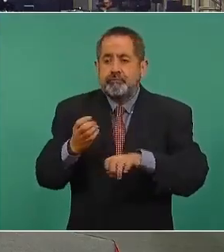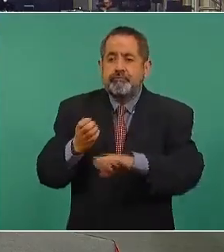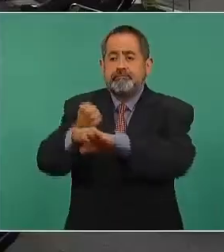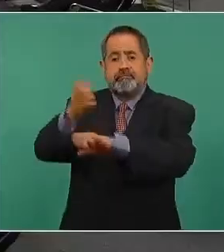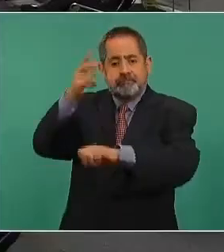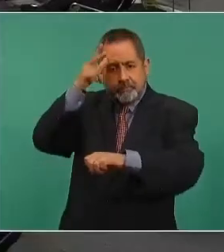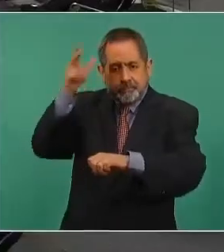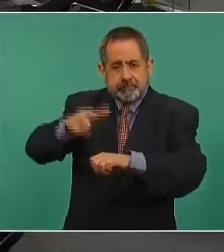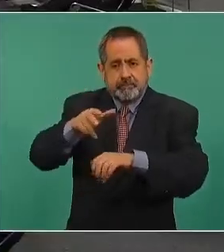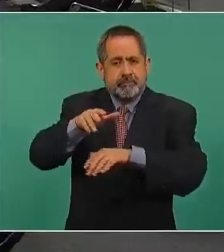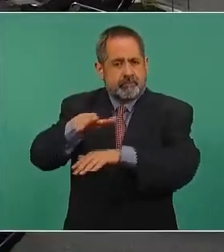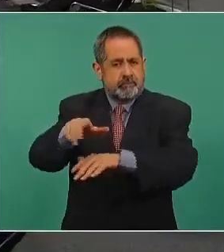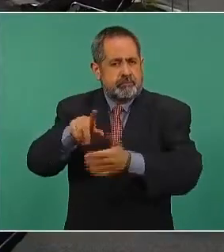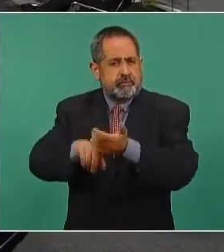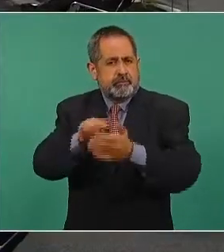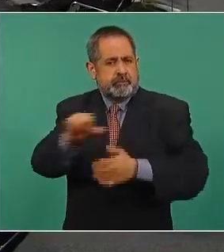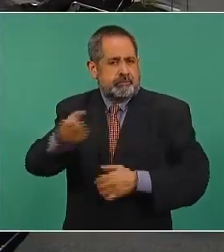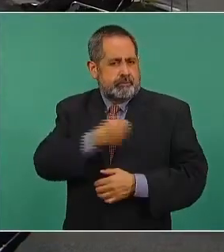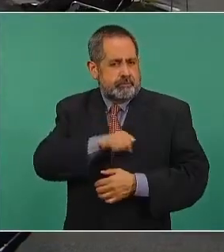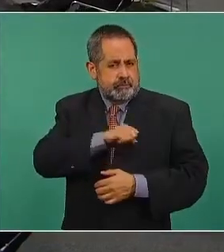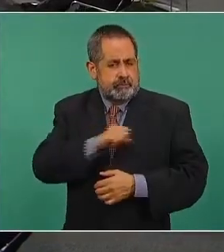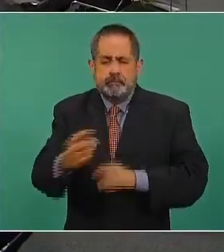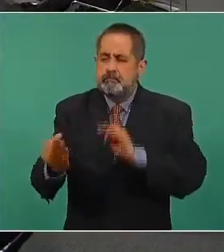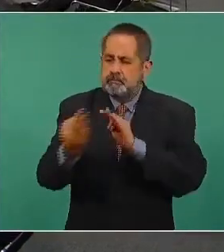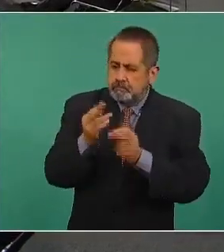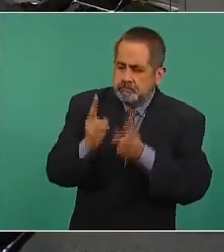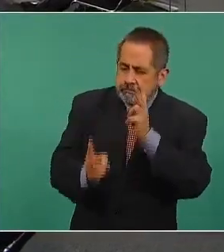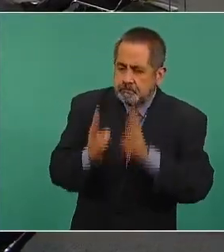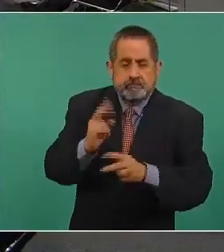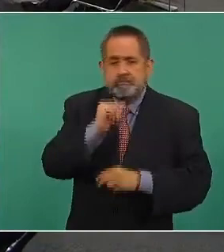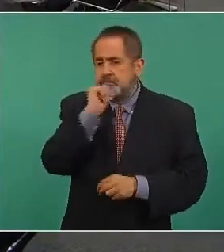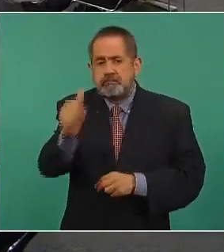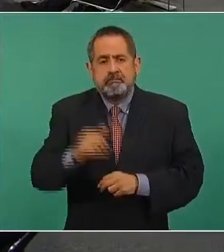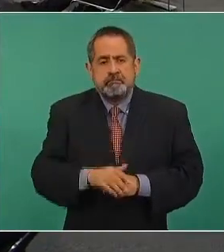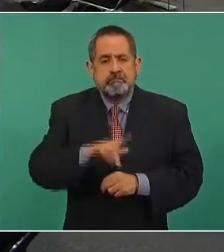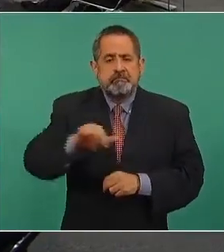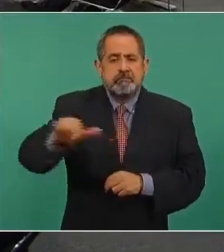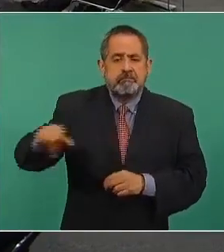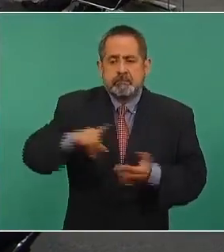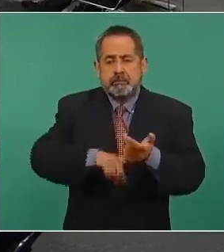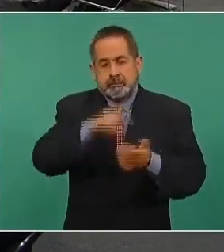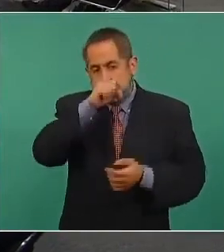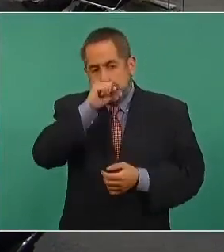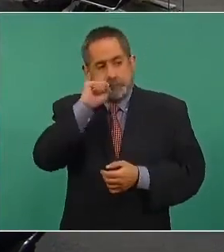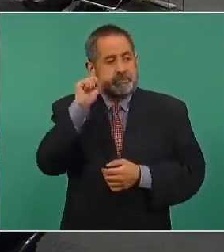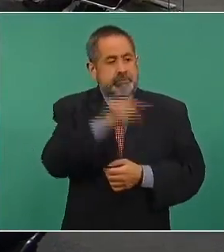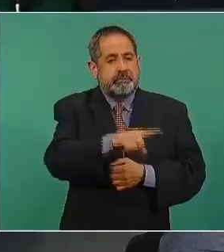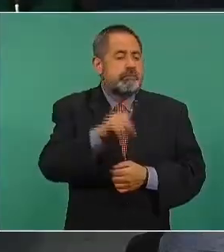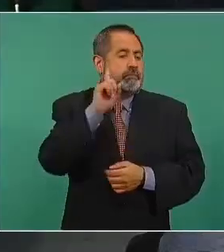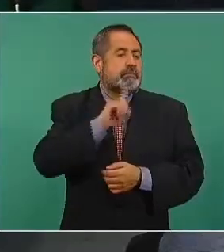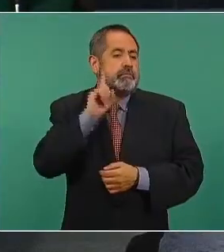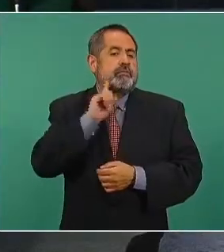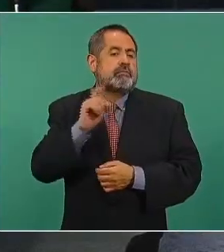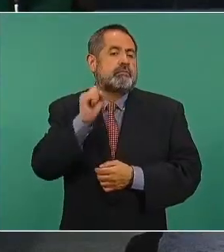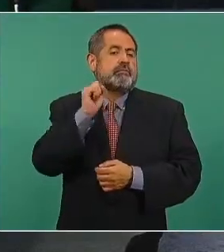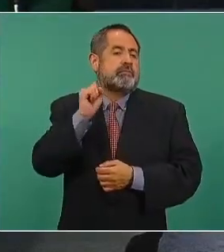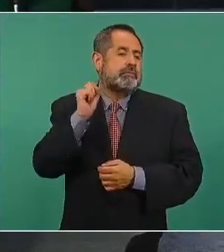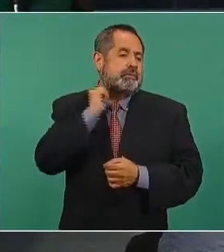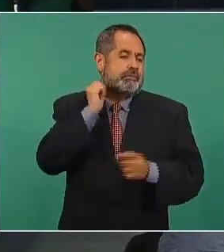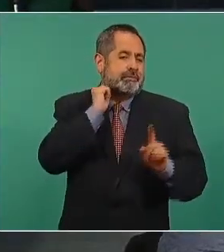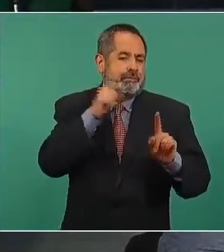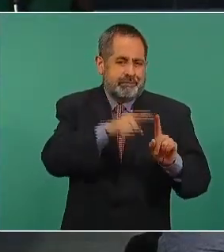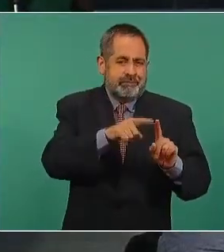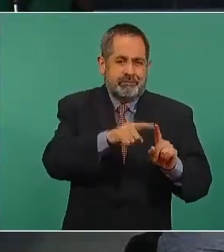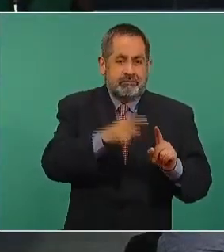Hidalgo, de salud y de otros trabajadores, y tampoco la senadora petrolera de Morena. Incluso